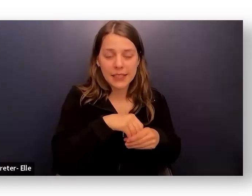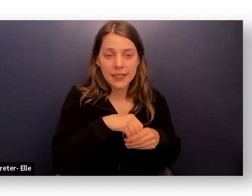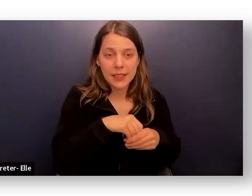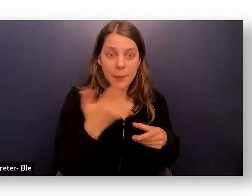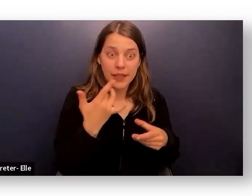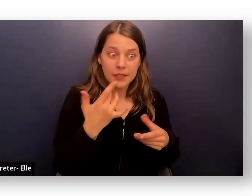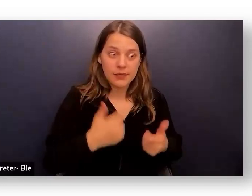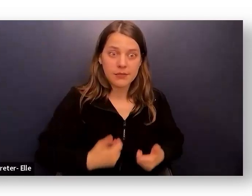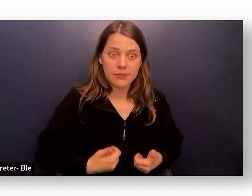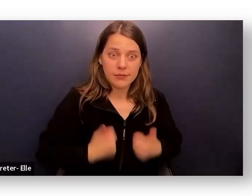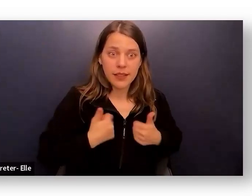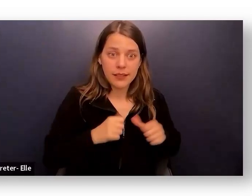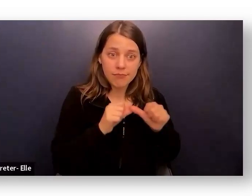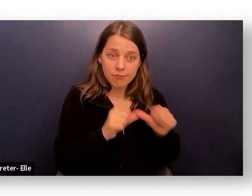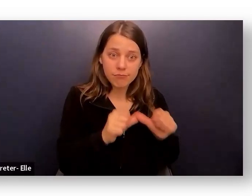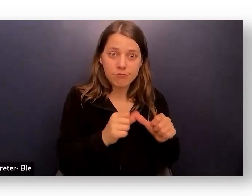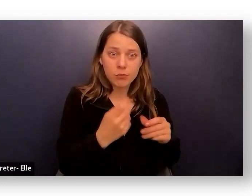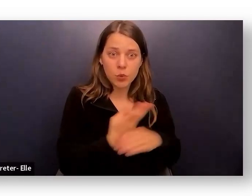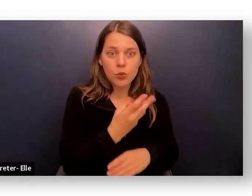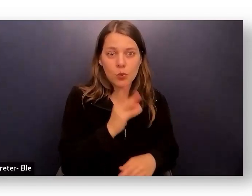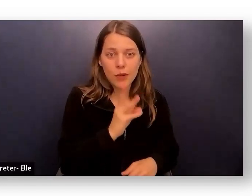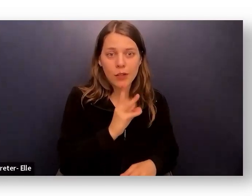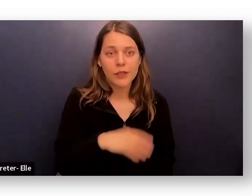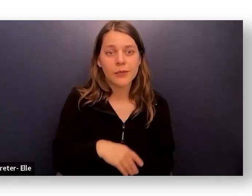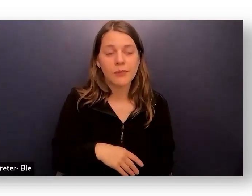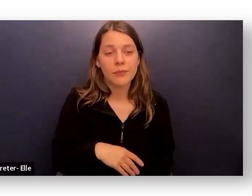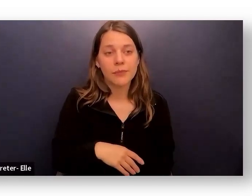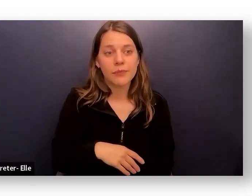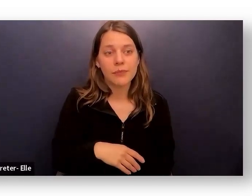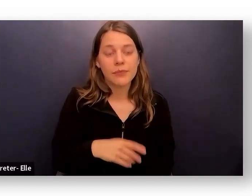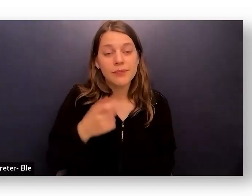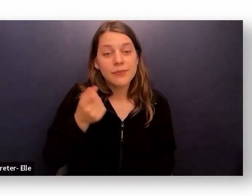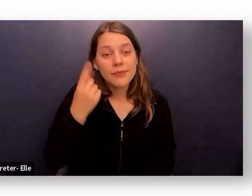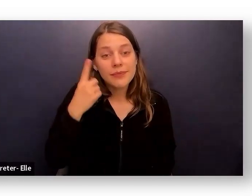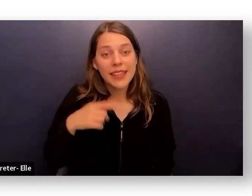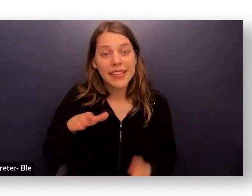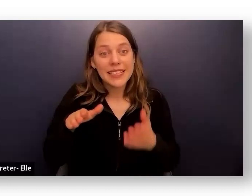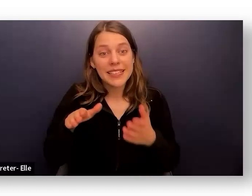plantas que están vivas tienen humedad, tienen agua.